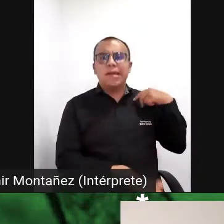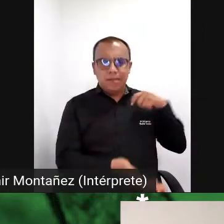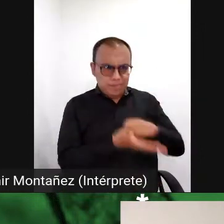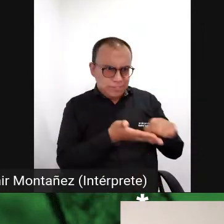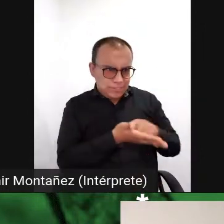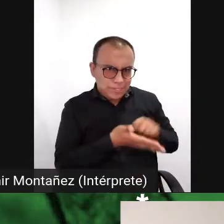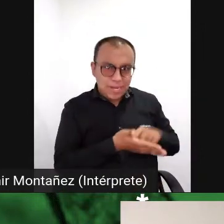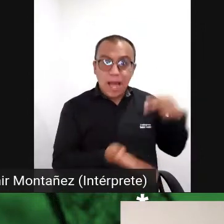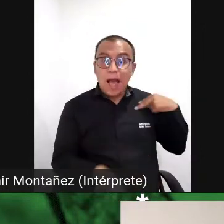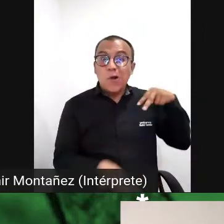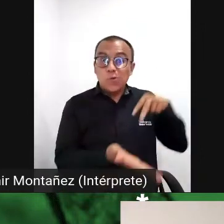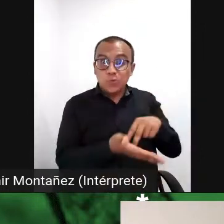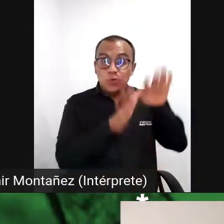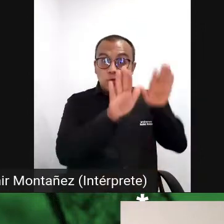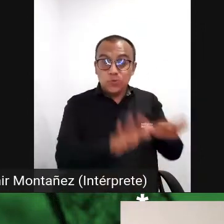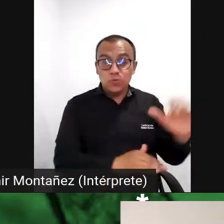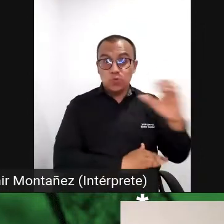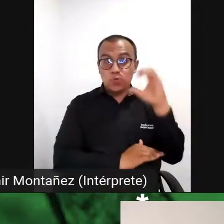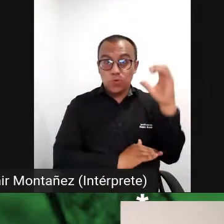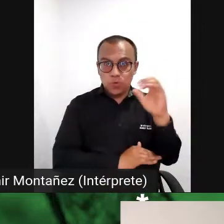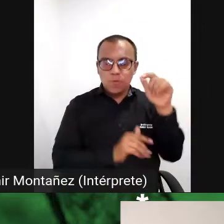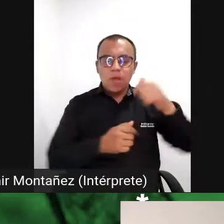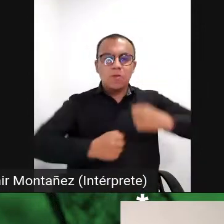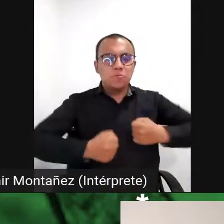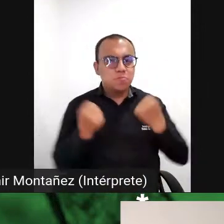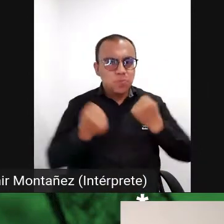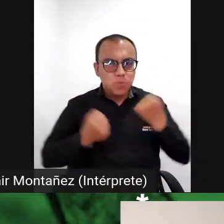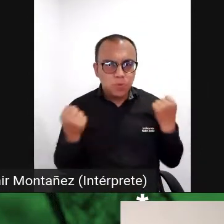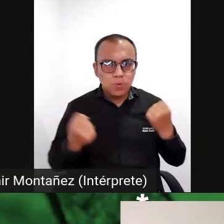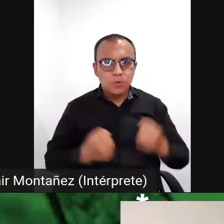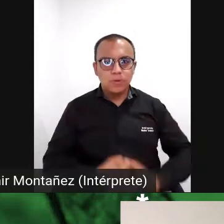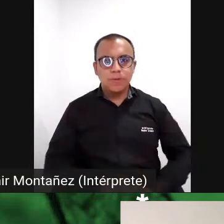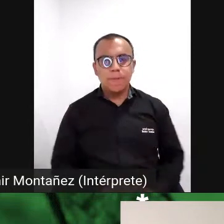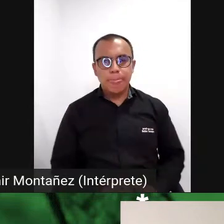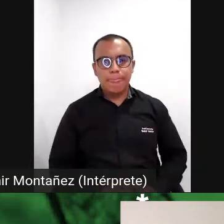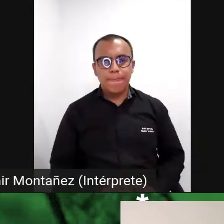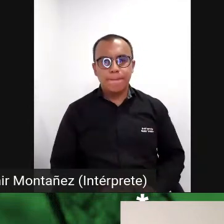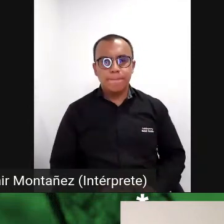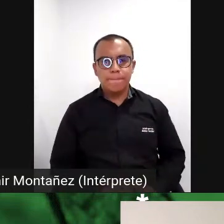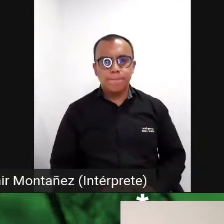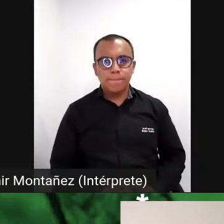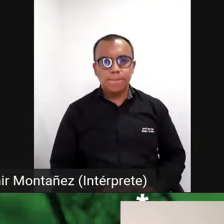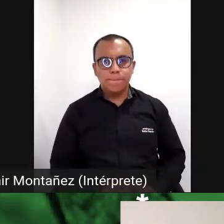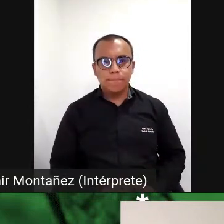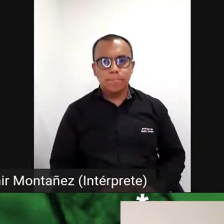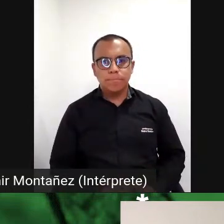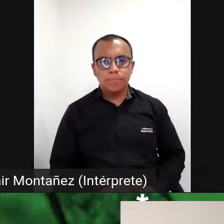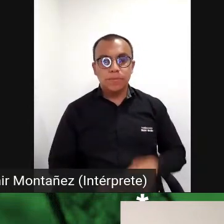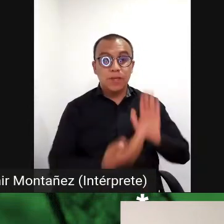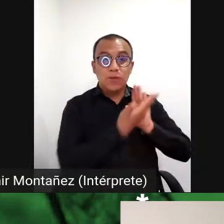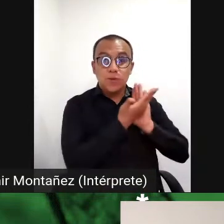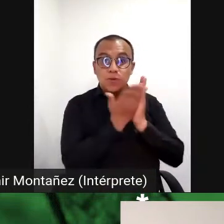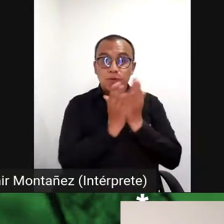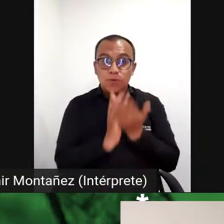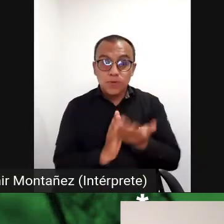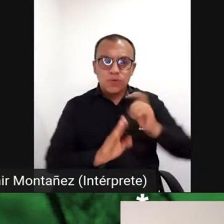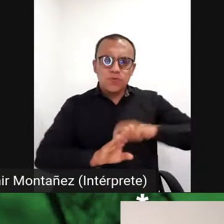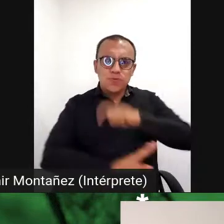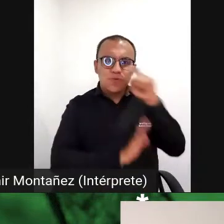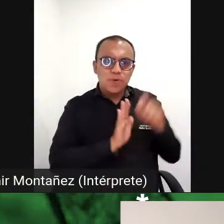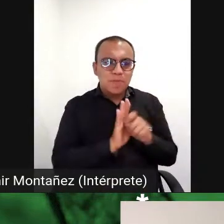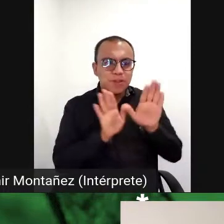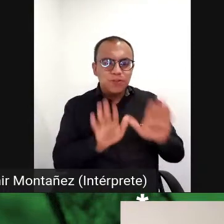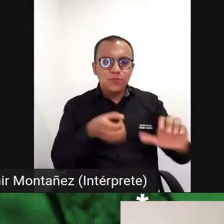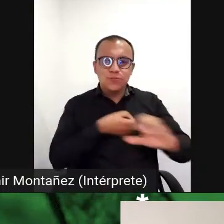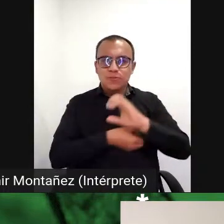bogotanos que digamos, en la historia de la literatura de la ciudad hubieran